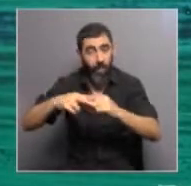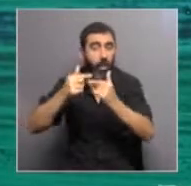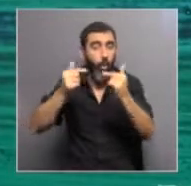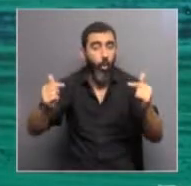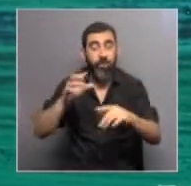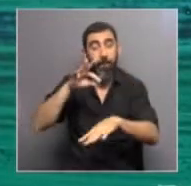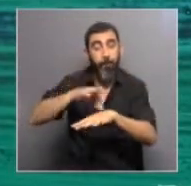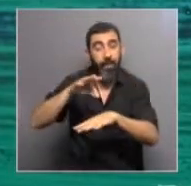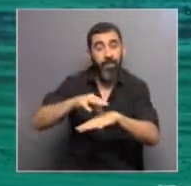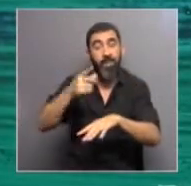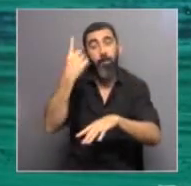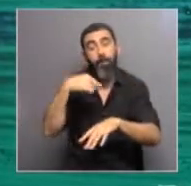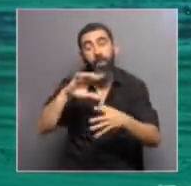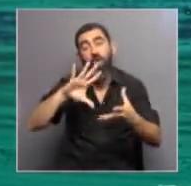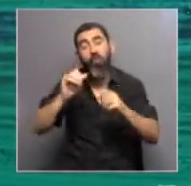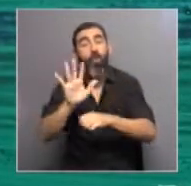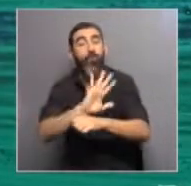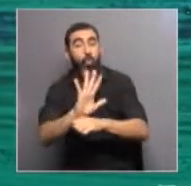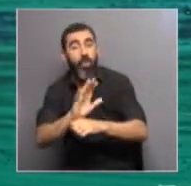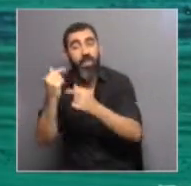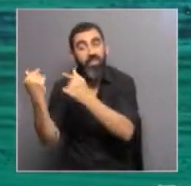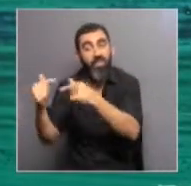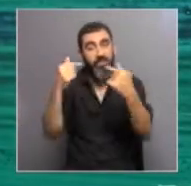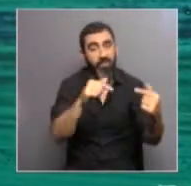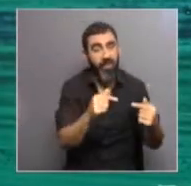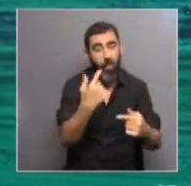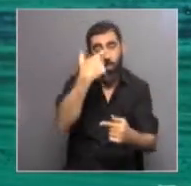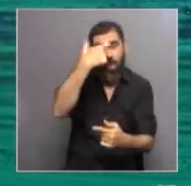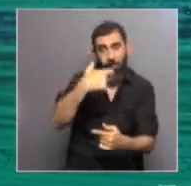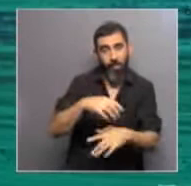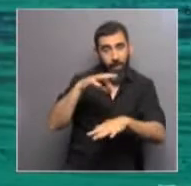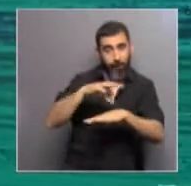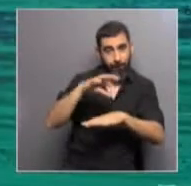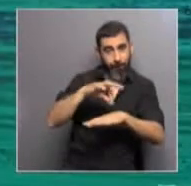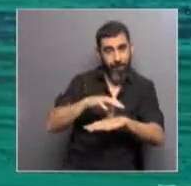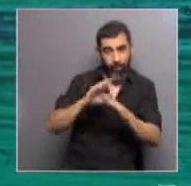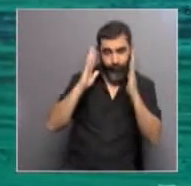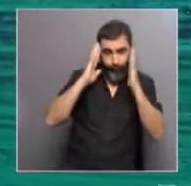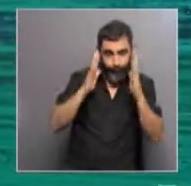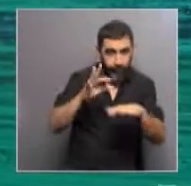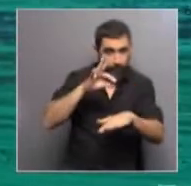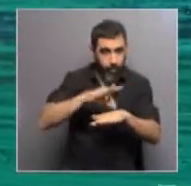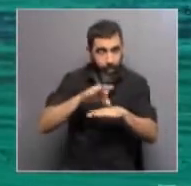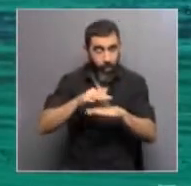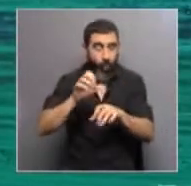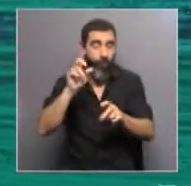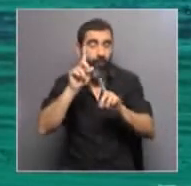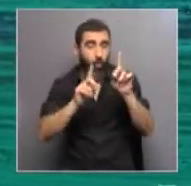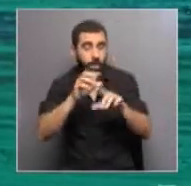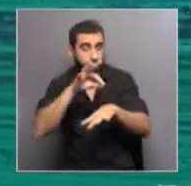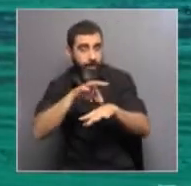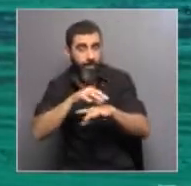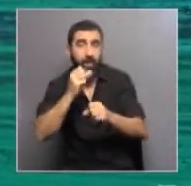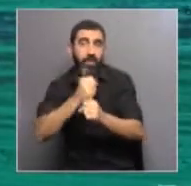con medicina, pero desde el lado biológico. No es lo mismo que ser una persona, un médico que se dedica a la clínica, que fue a Facultad de Medicina, que trabaja en un hospital